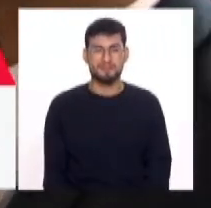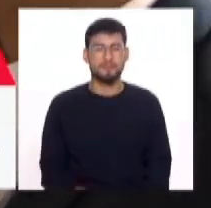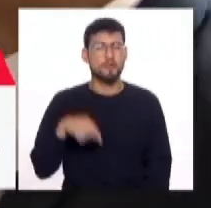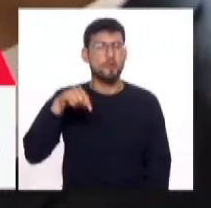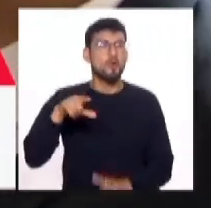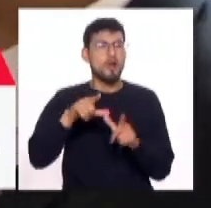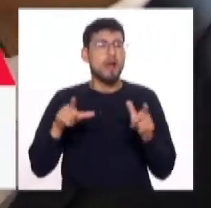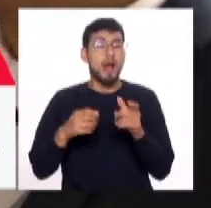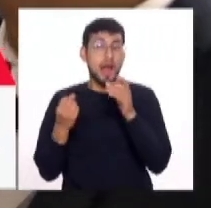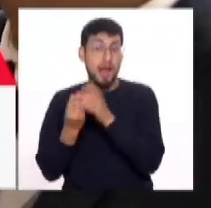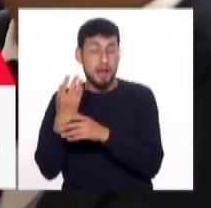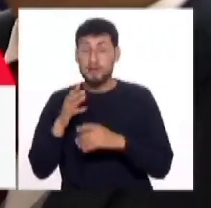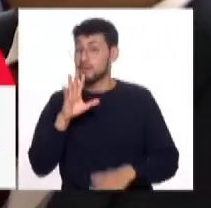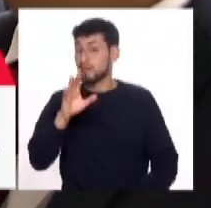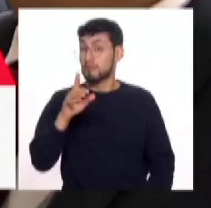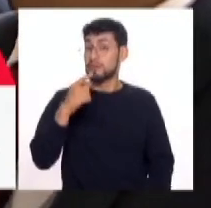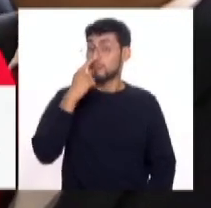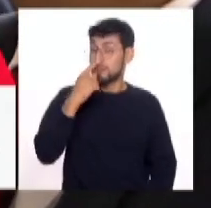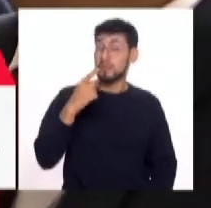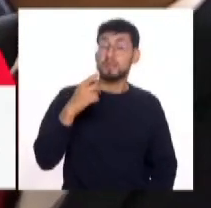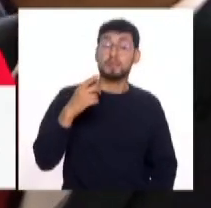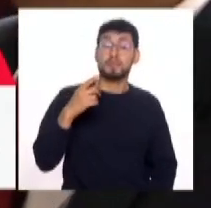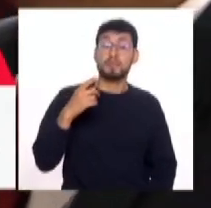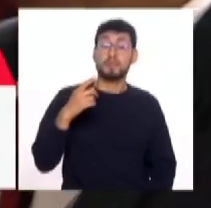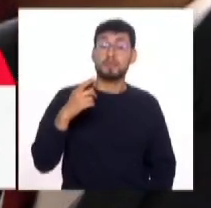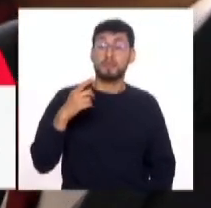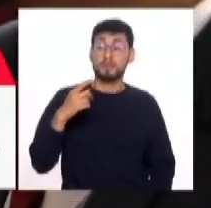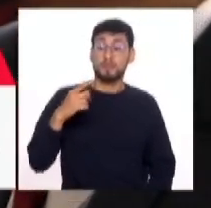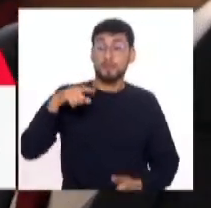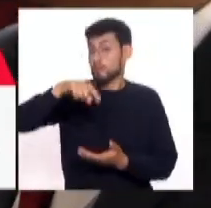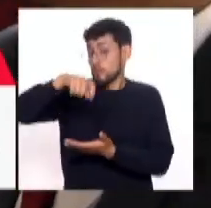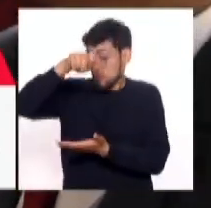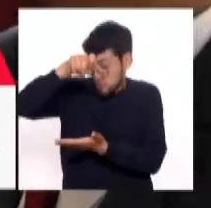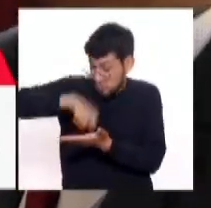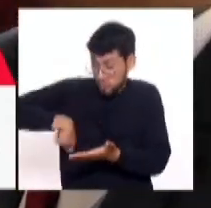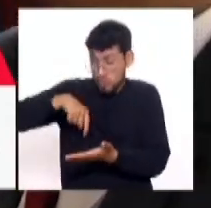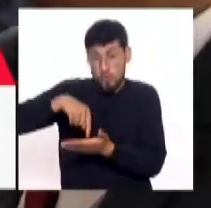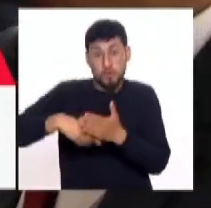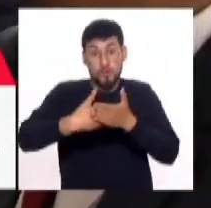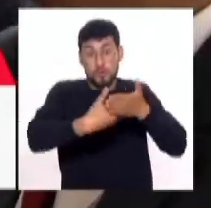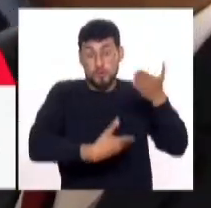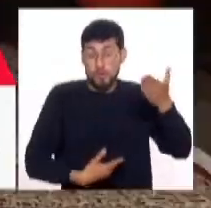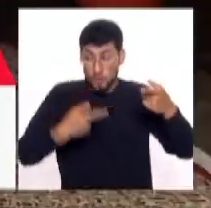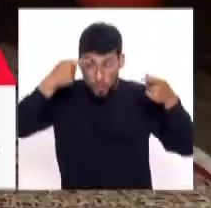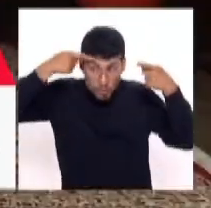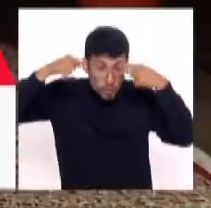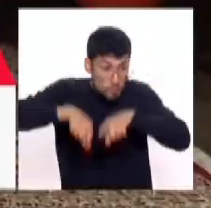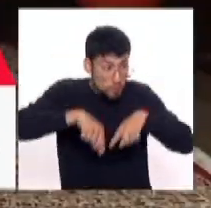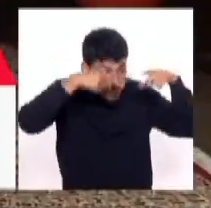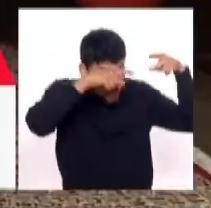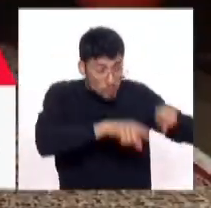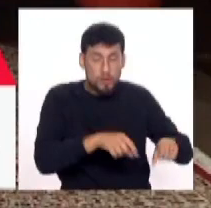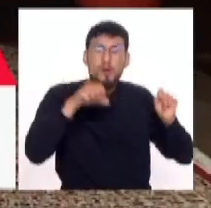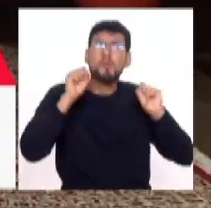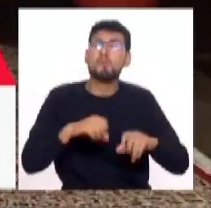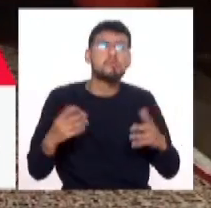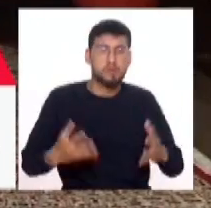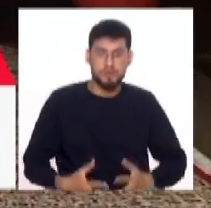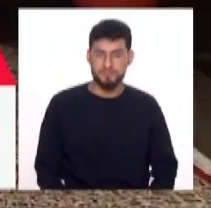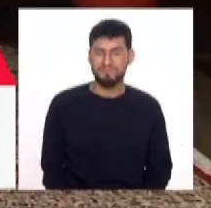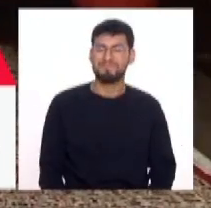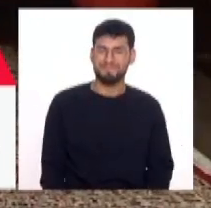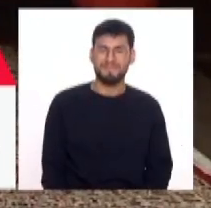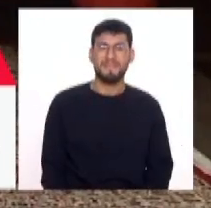las regiones de Arequipa, hay que señalar que la suscripción de este convenio va a permitir